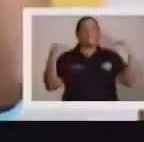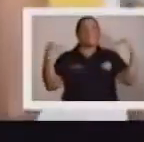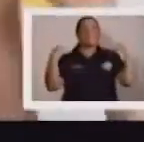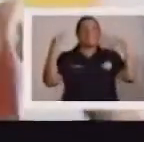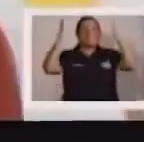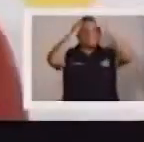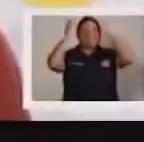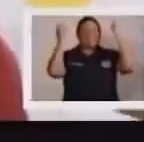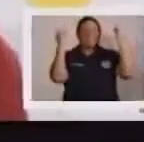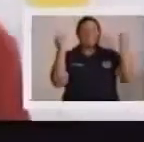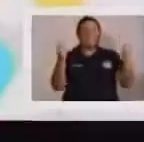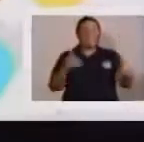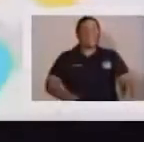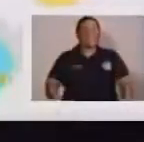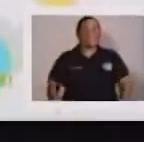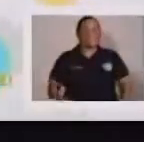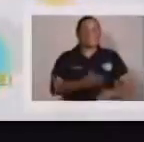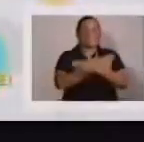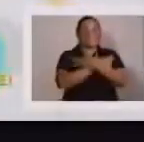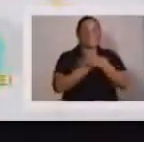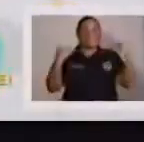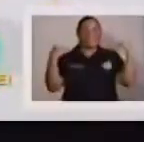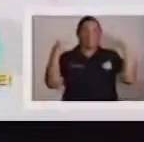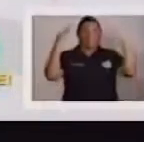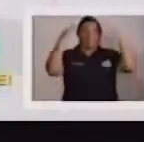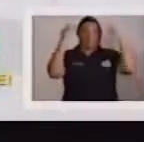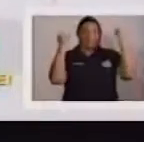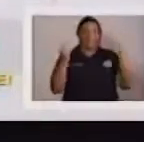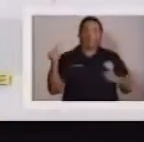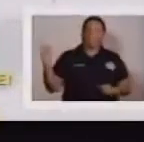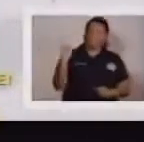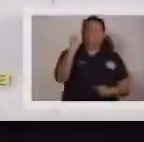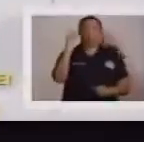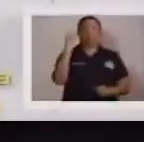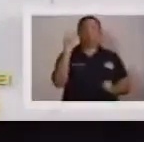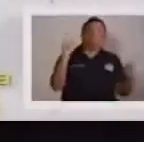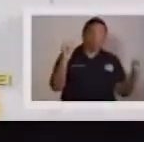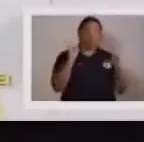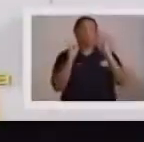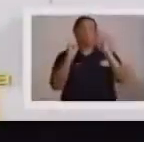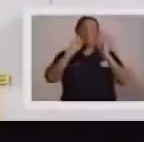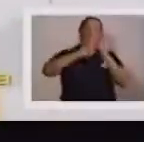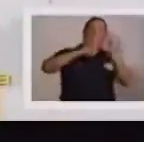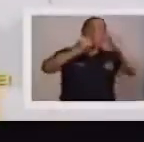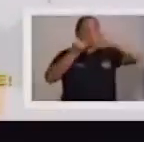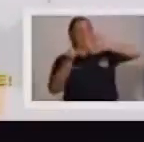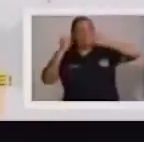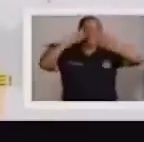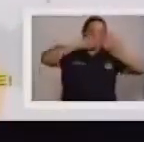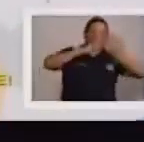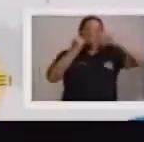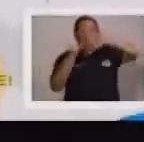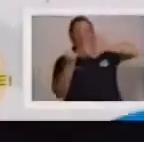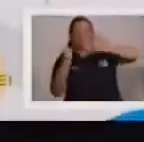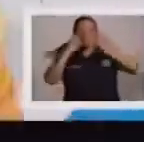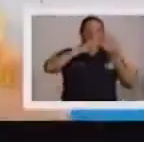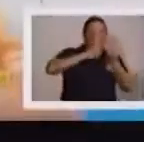meñique, ¿dónde está? Aquí estoy. Gusto en saludarte,